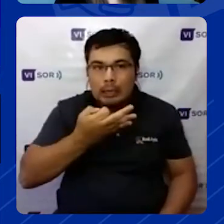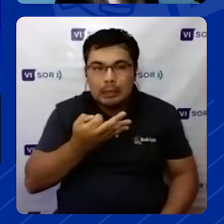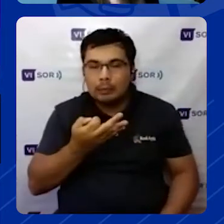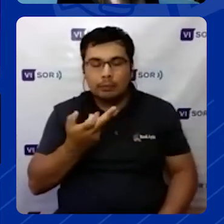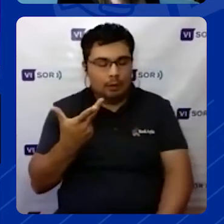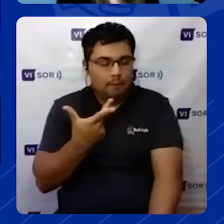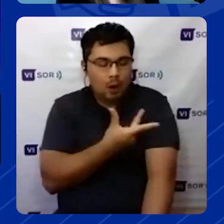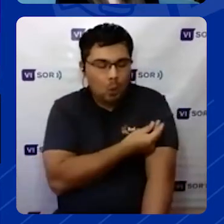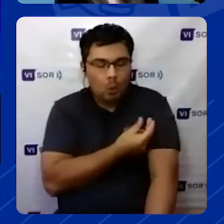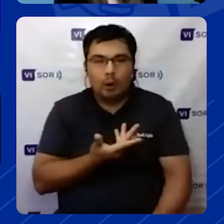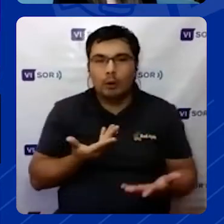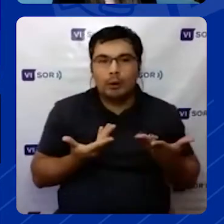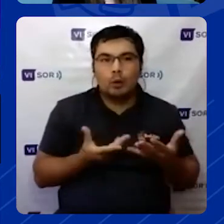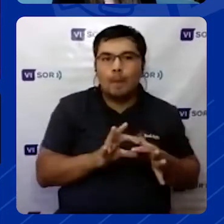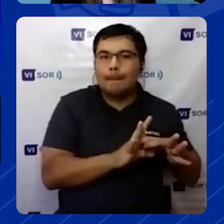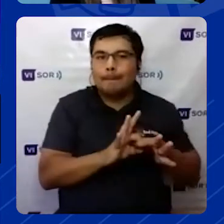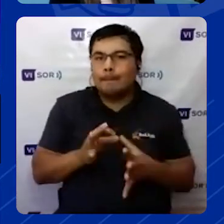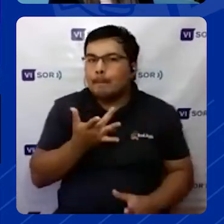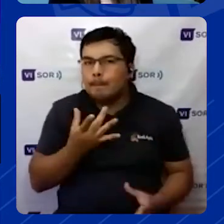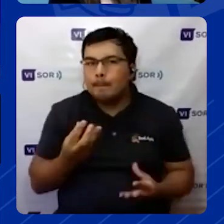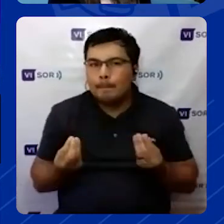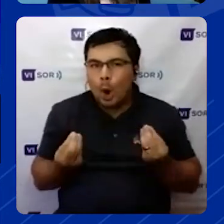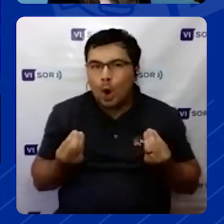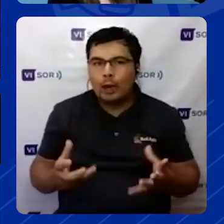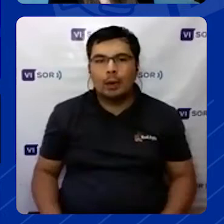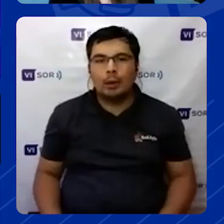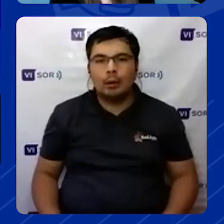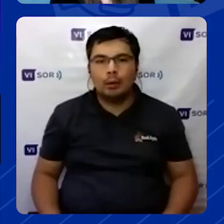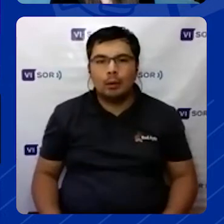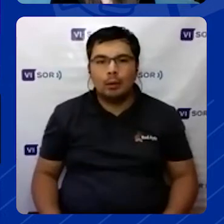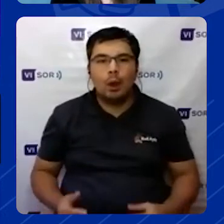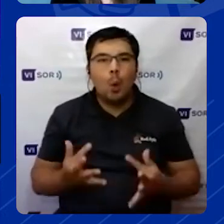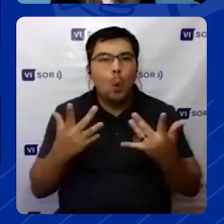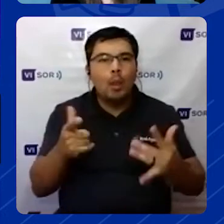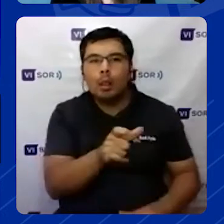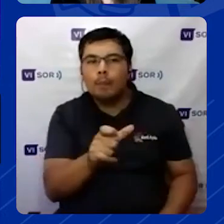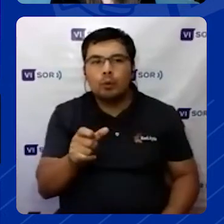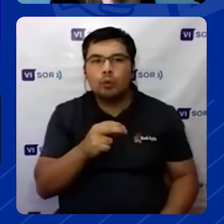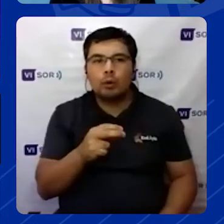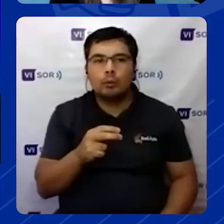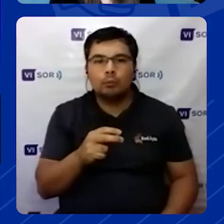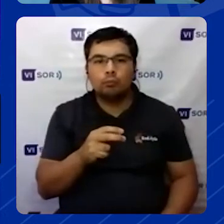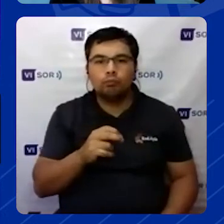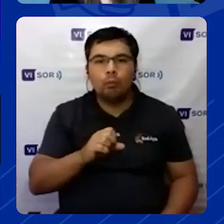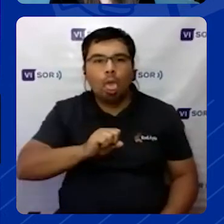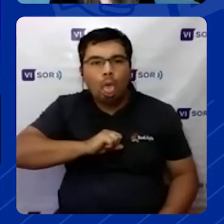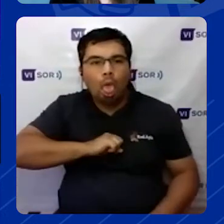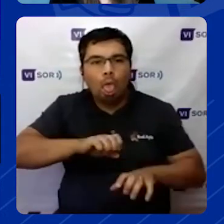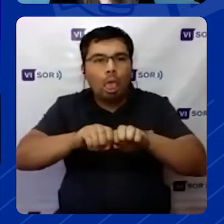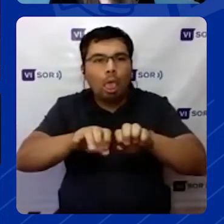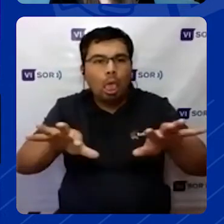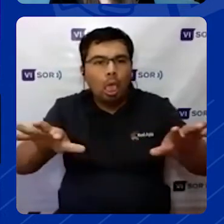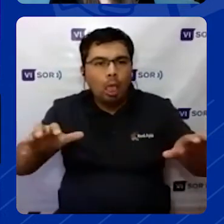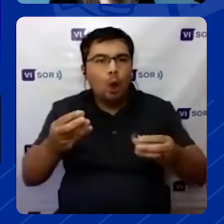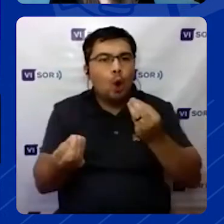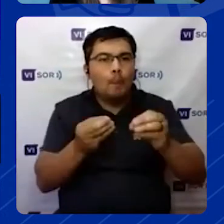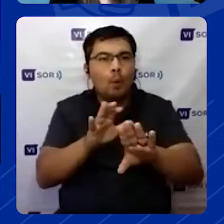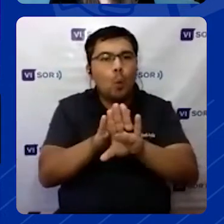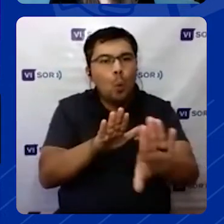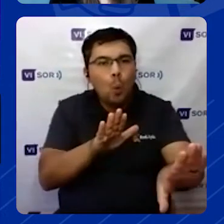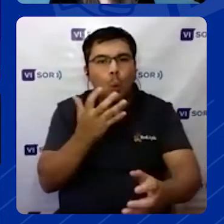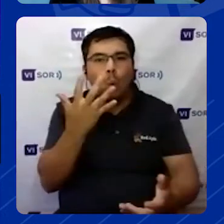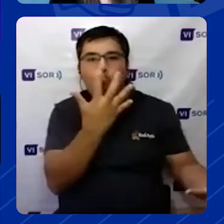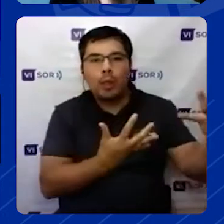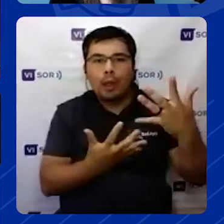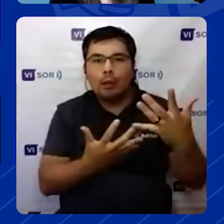problemas está habiendo con las vacunas. Darles una lógica. Es muy importante la estructura en lectura fácil. Claro, como es más el